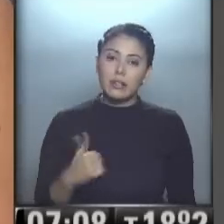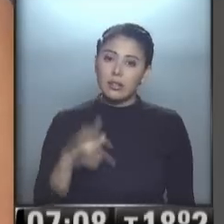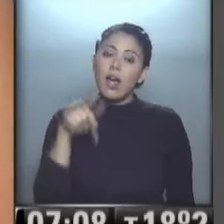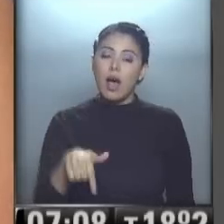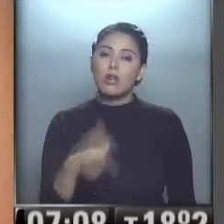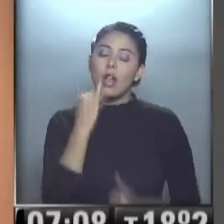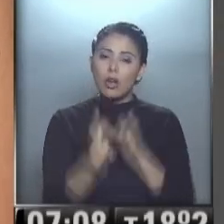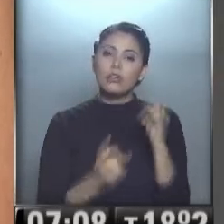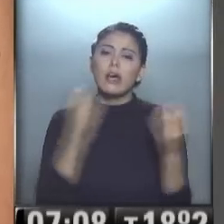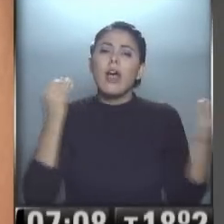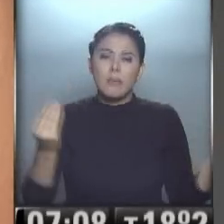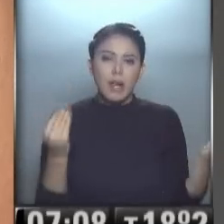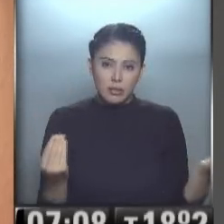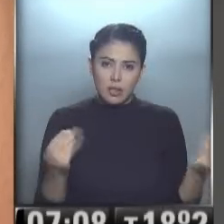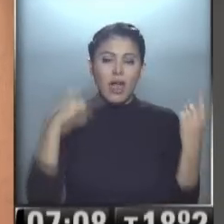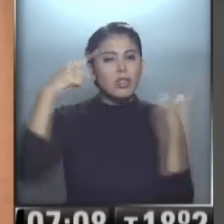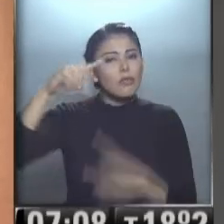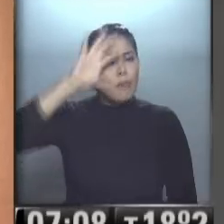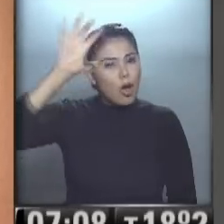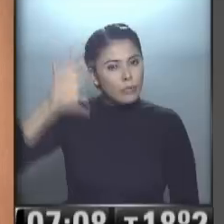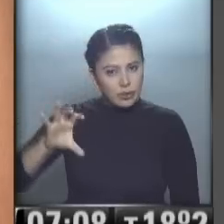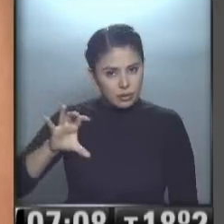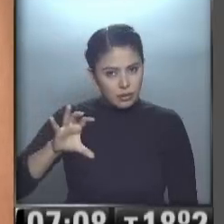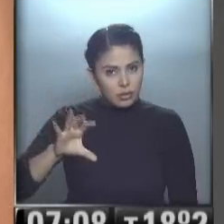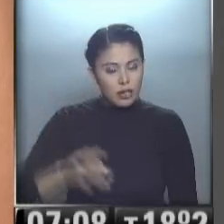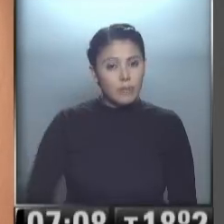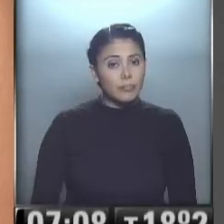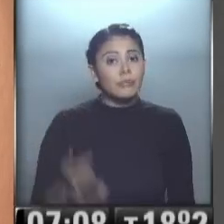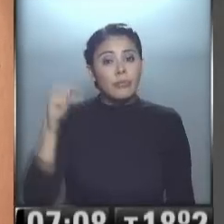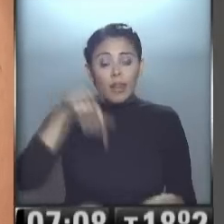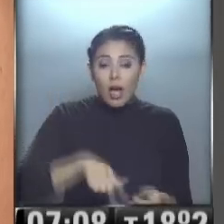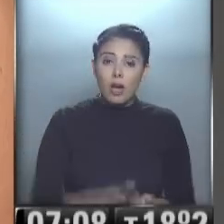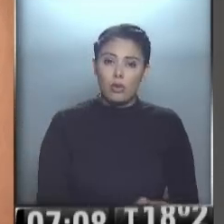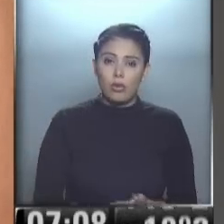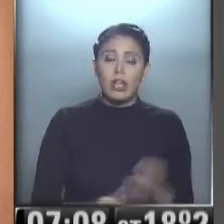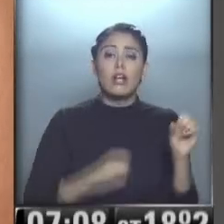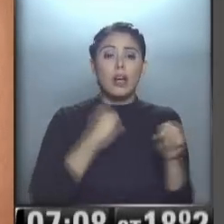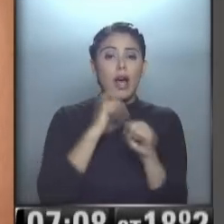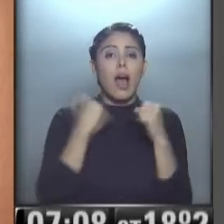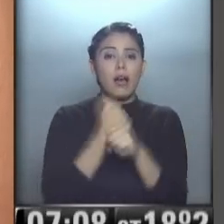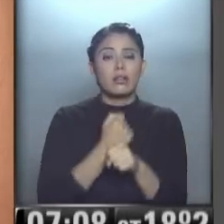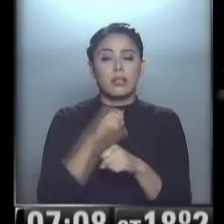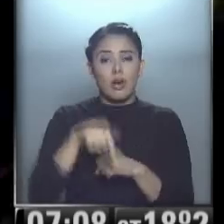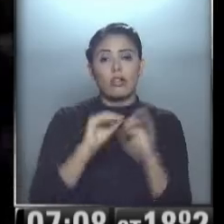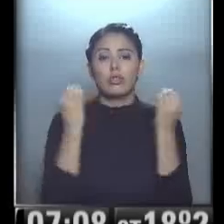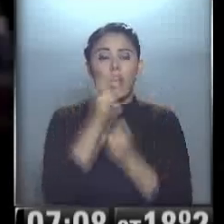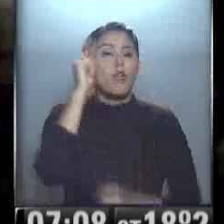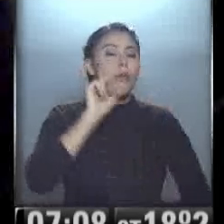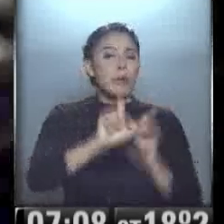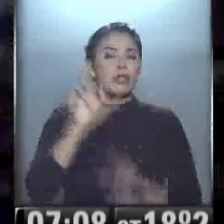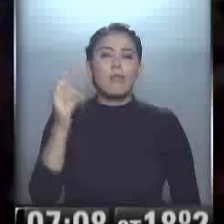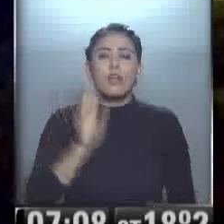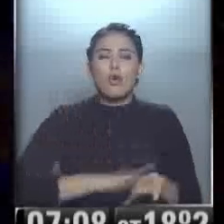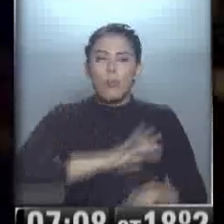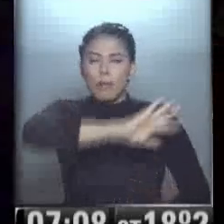Vamos a repasar Qué es lo que está pasando en distintas provincias cuando por estas horas ya son nueve los muertos a causa de la violencia y